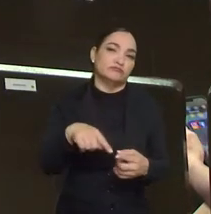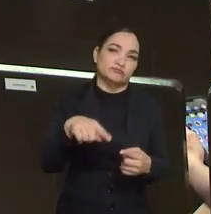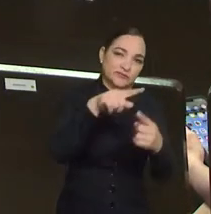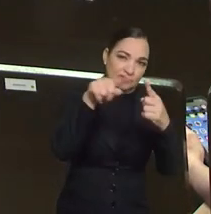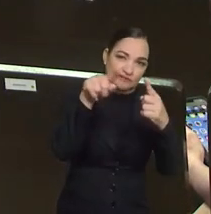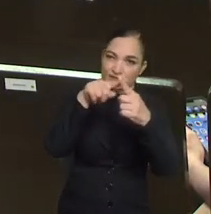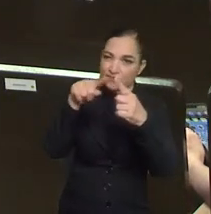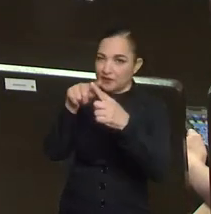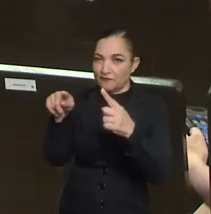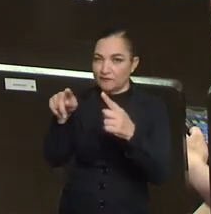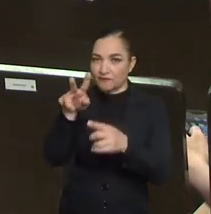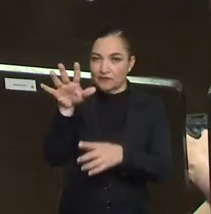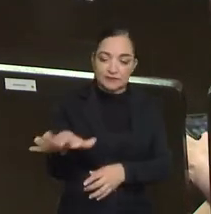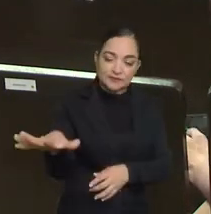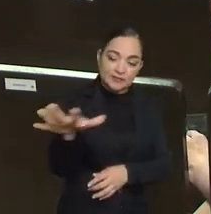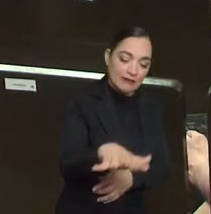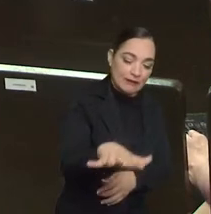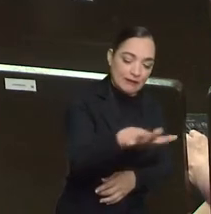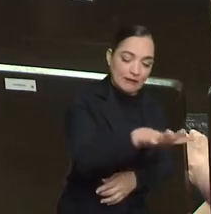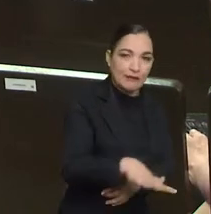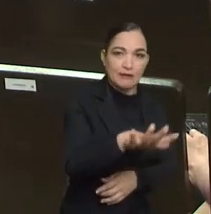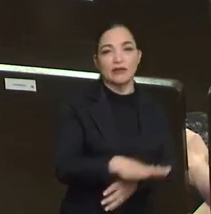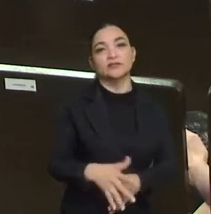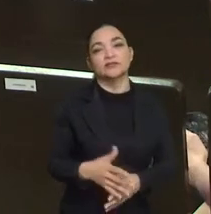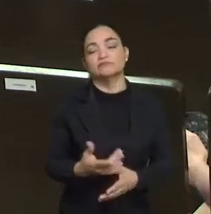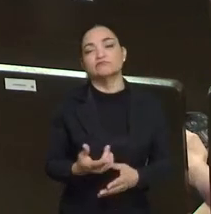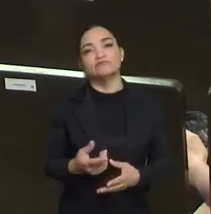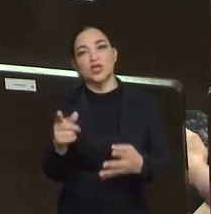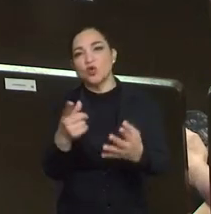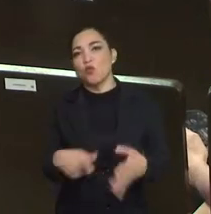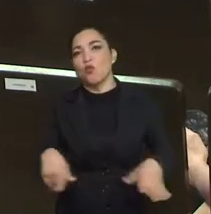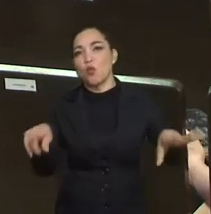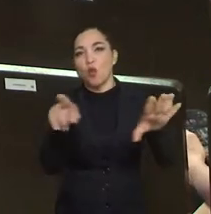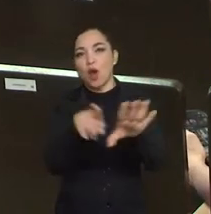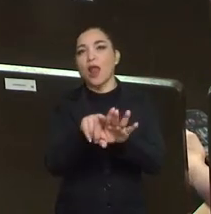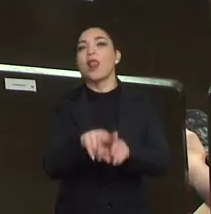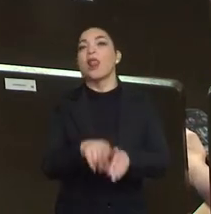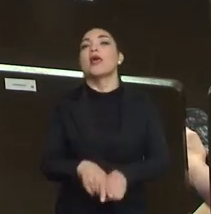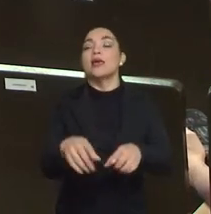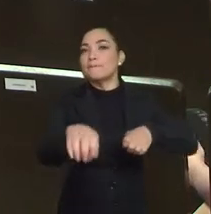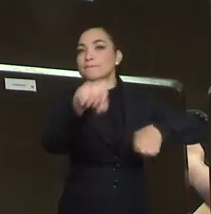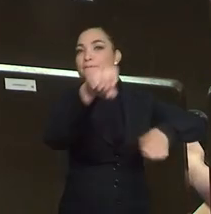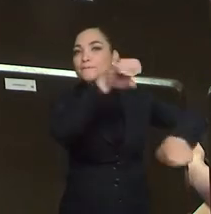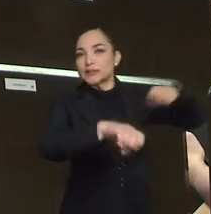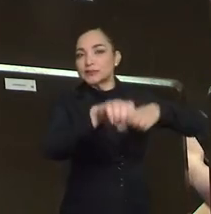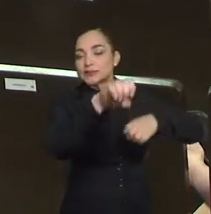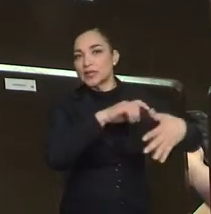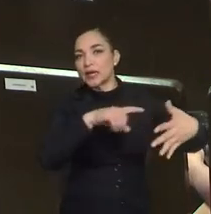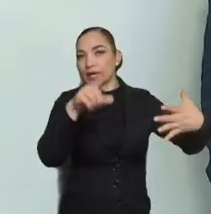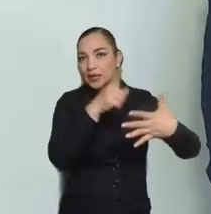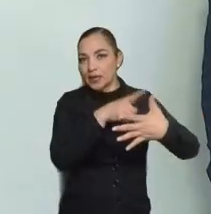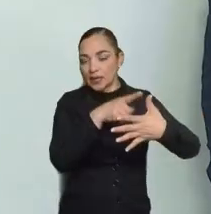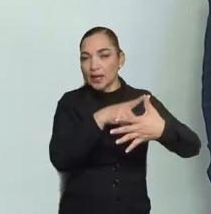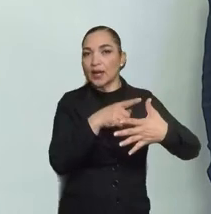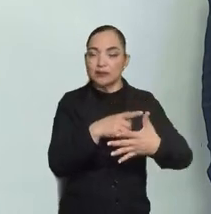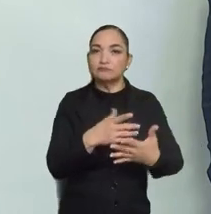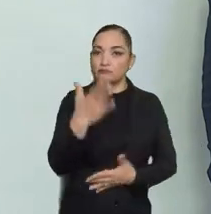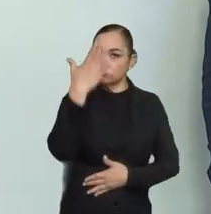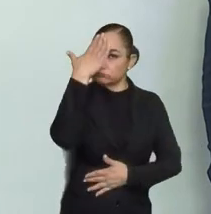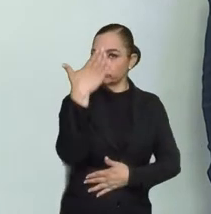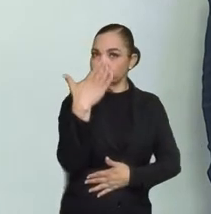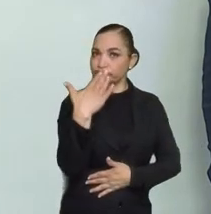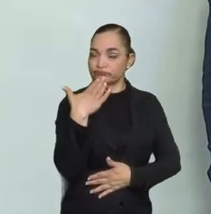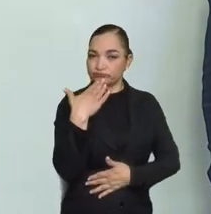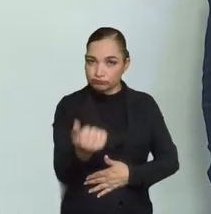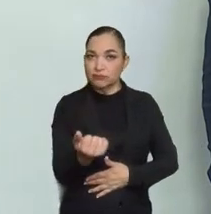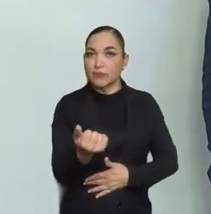son muy, en el área empresarial, hay mujeres muy destacadas también en esta área, incluso